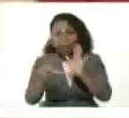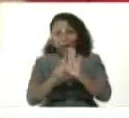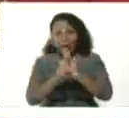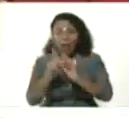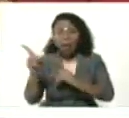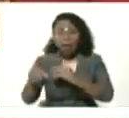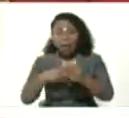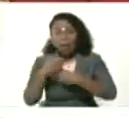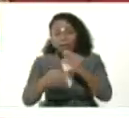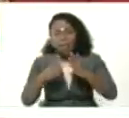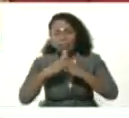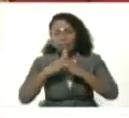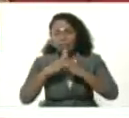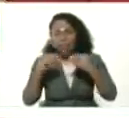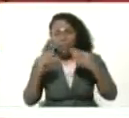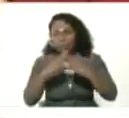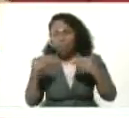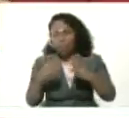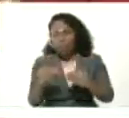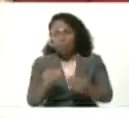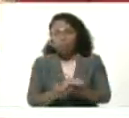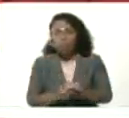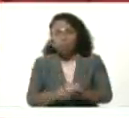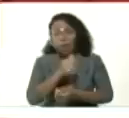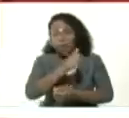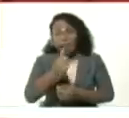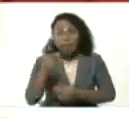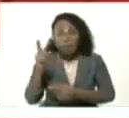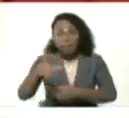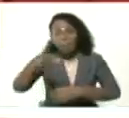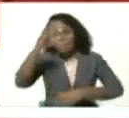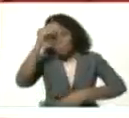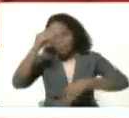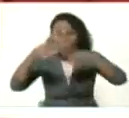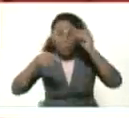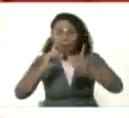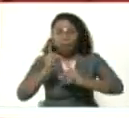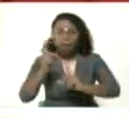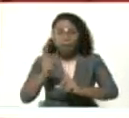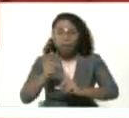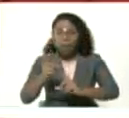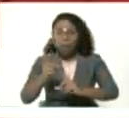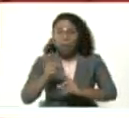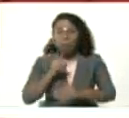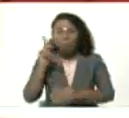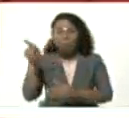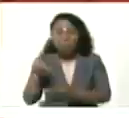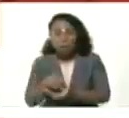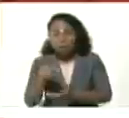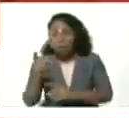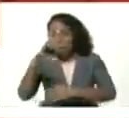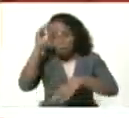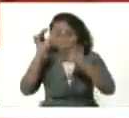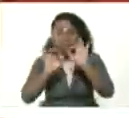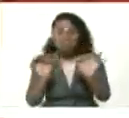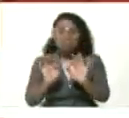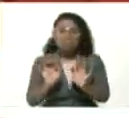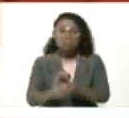pasa todo. Y cada quien va aprendiendo. Hay quienes pasan por ahí y no aprenden nada. Que no aprenden